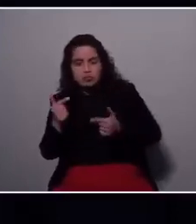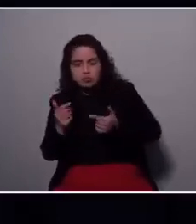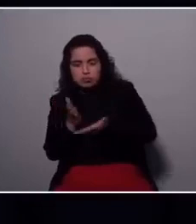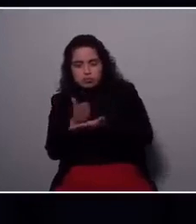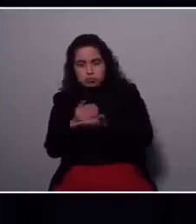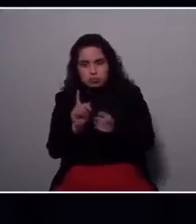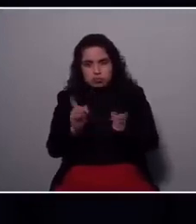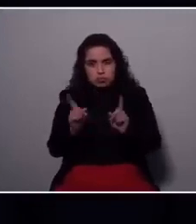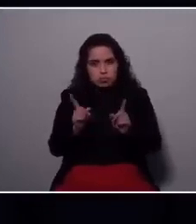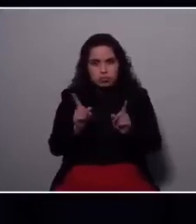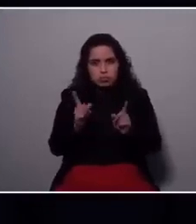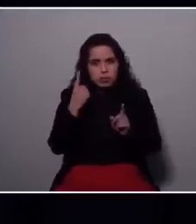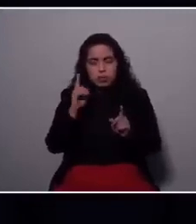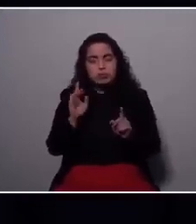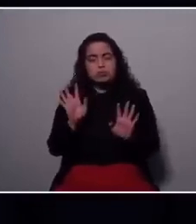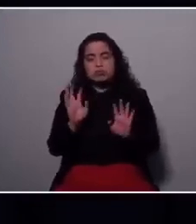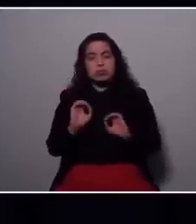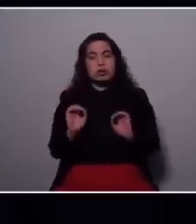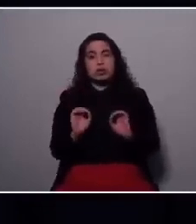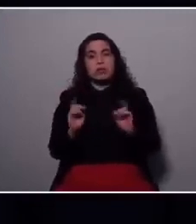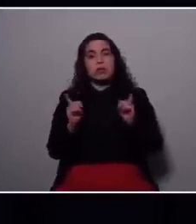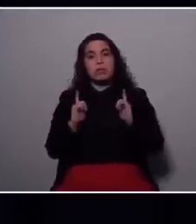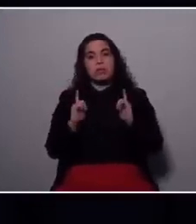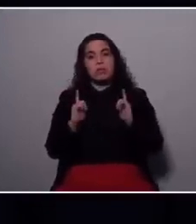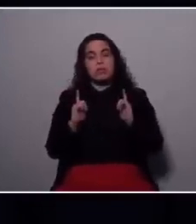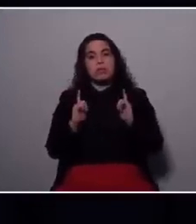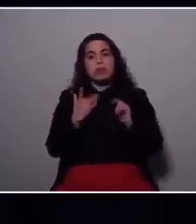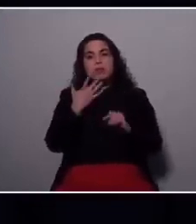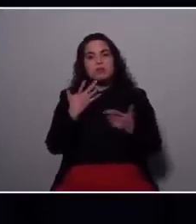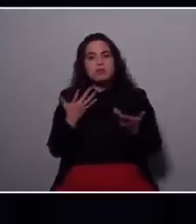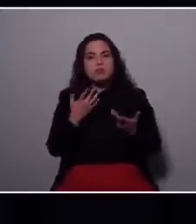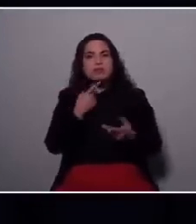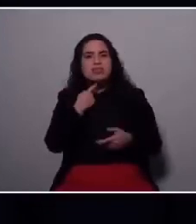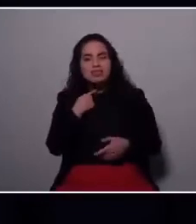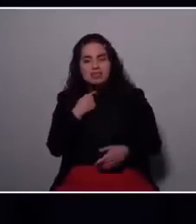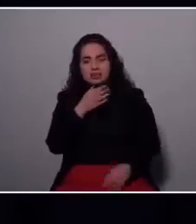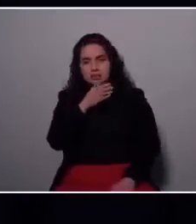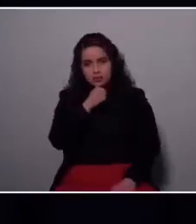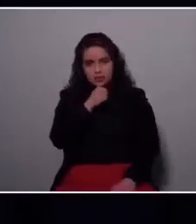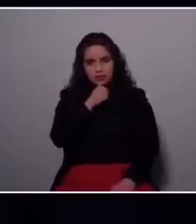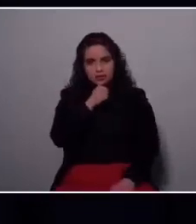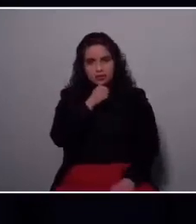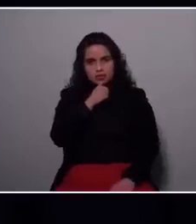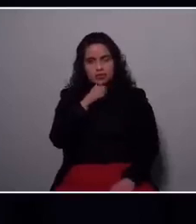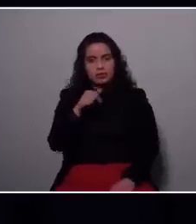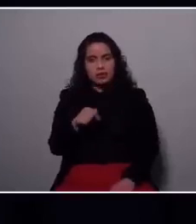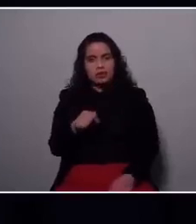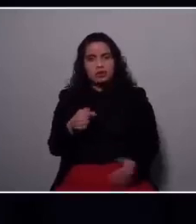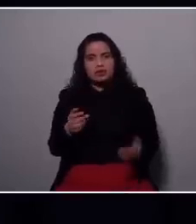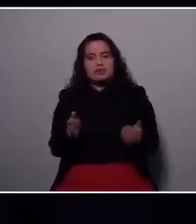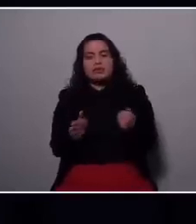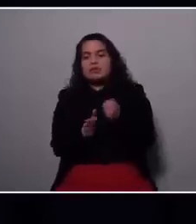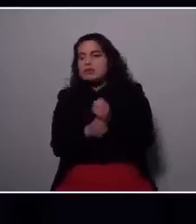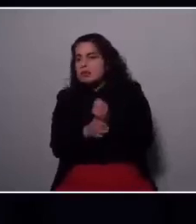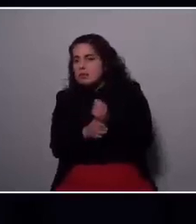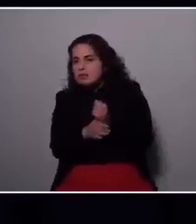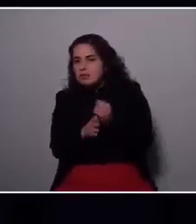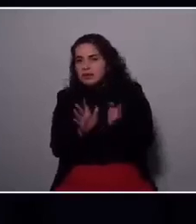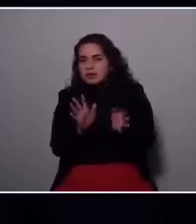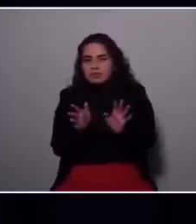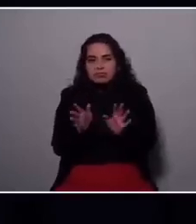¿Por qué? Porque no interesa. Porque estamos en la trampa, pues. En la trampa, incluyendo el ministro,